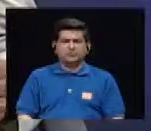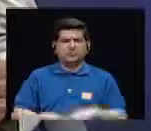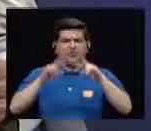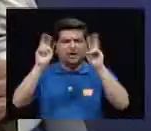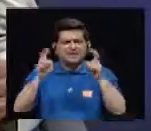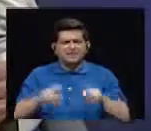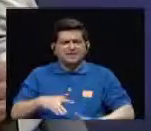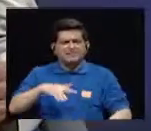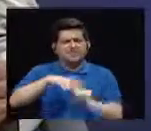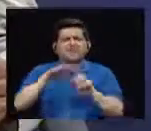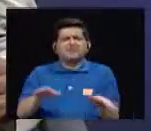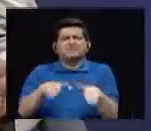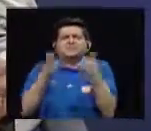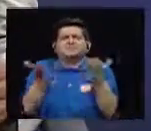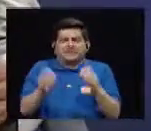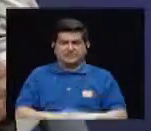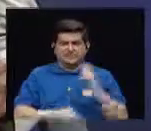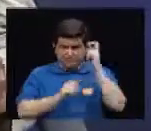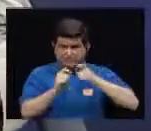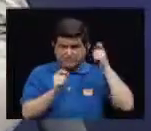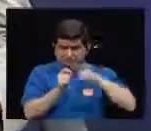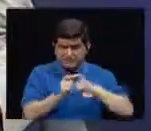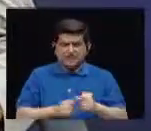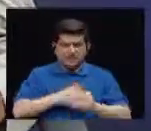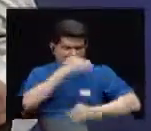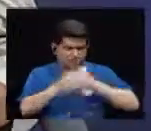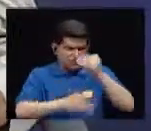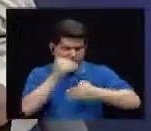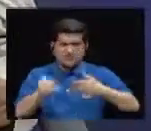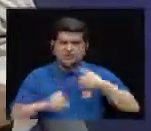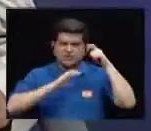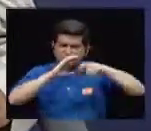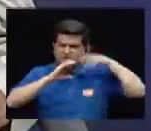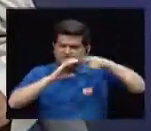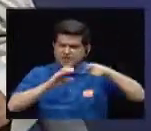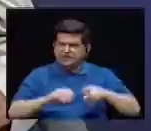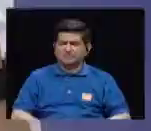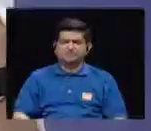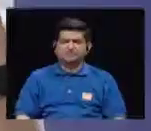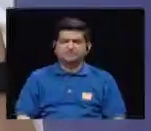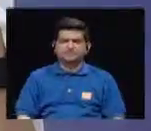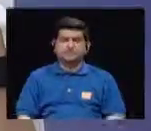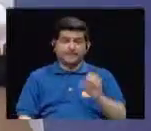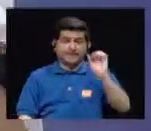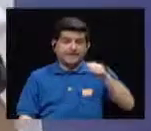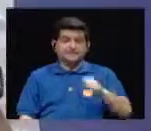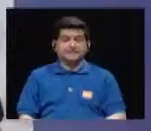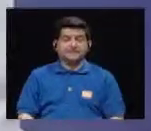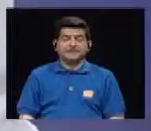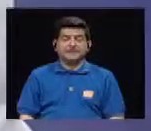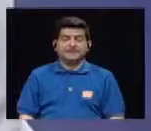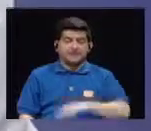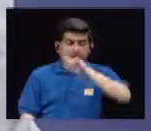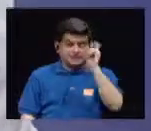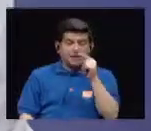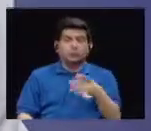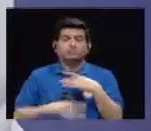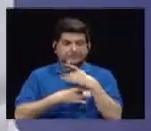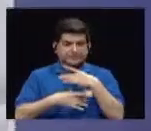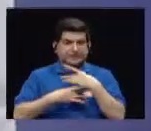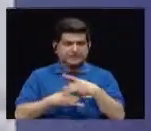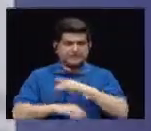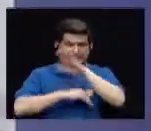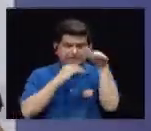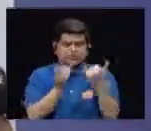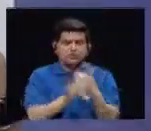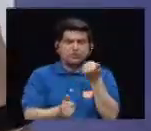nace el título y justamente el tratamiento cinematográfico? Sí, gracias. La pregunta es muy interesante